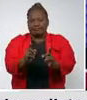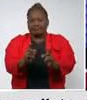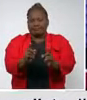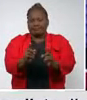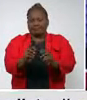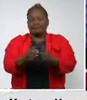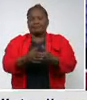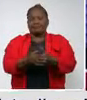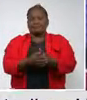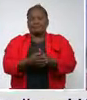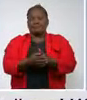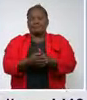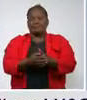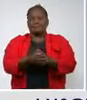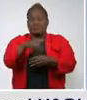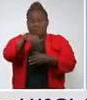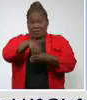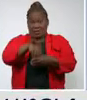de los